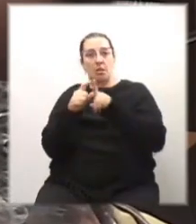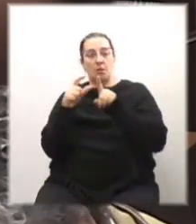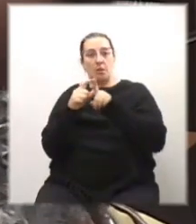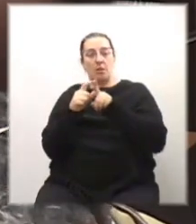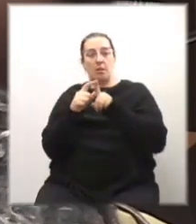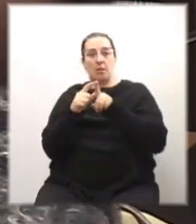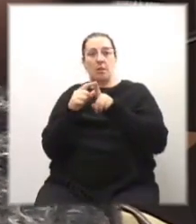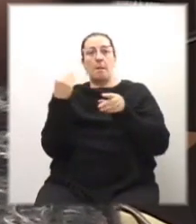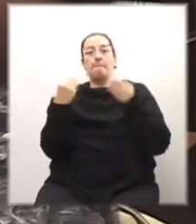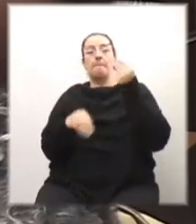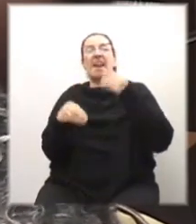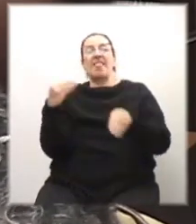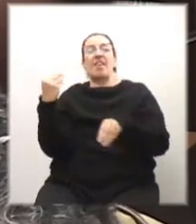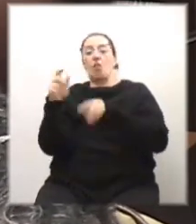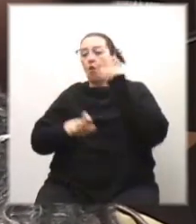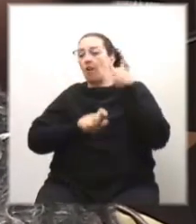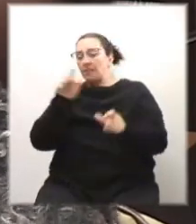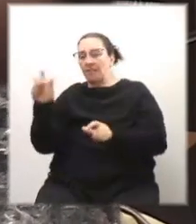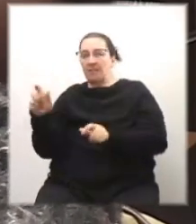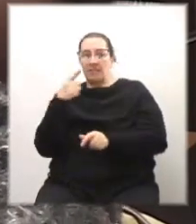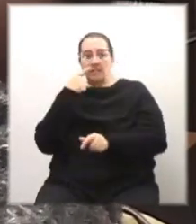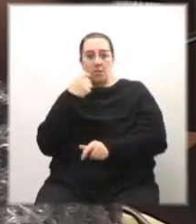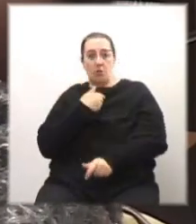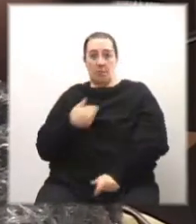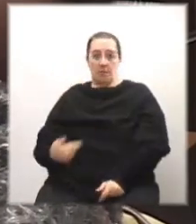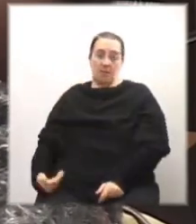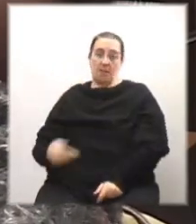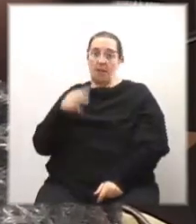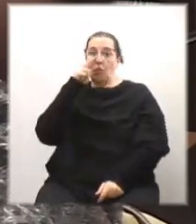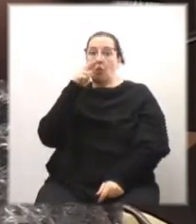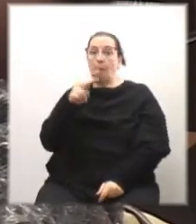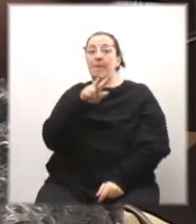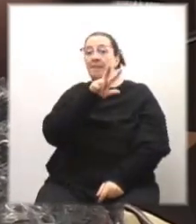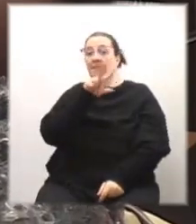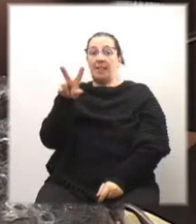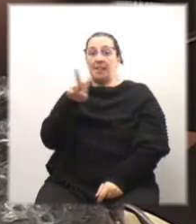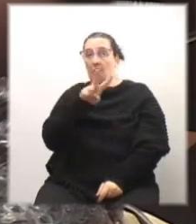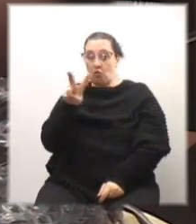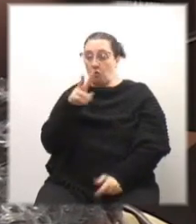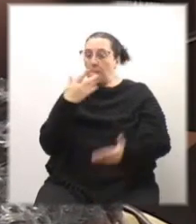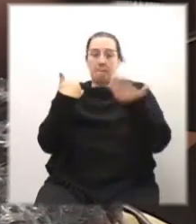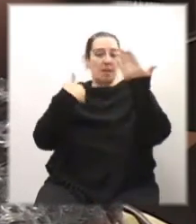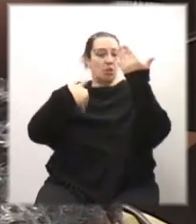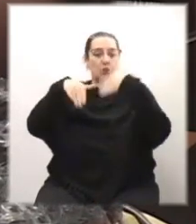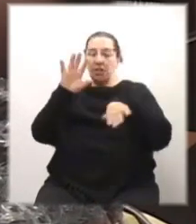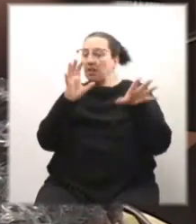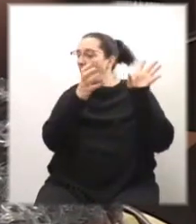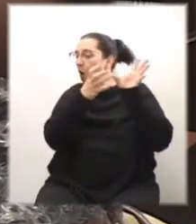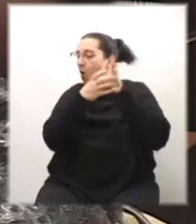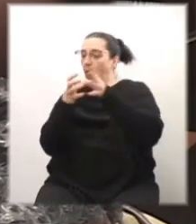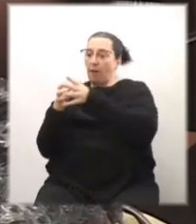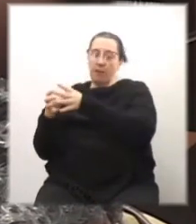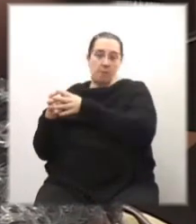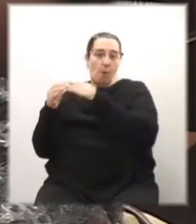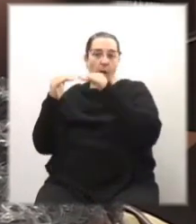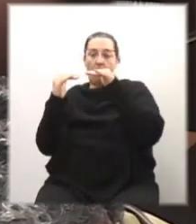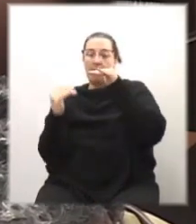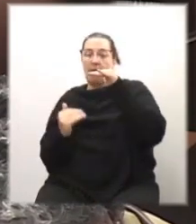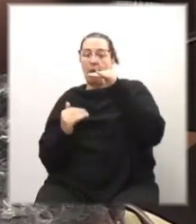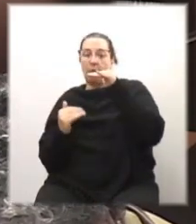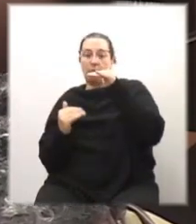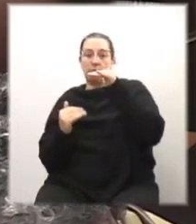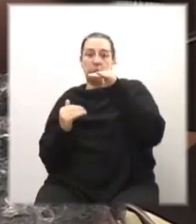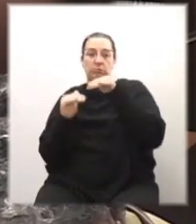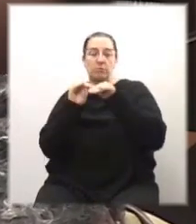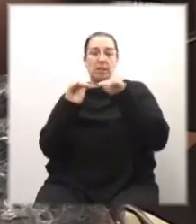Los perdedores, señor presidente, en el 2022 la mayor parte de los organismos estuvo por debajo de los